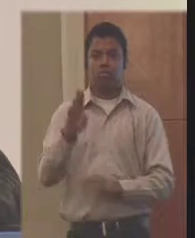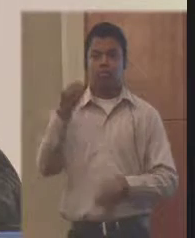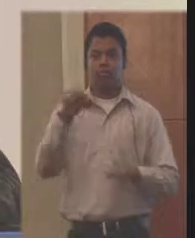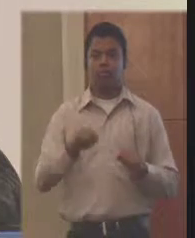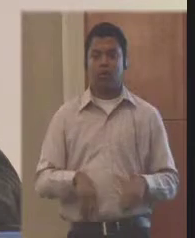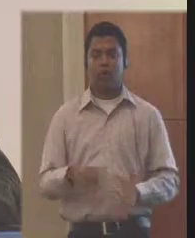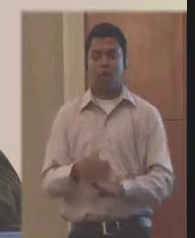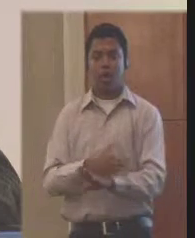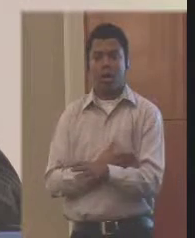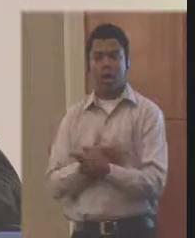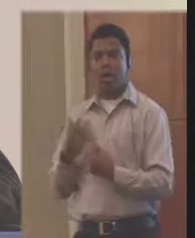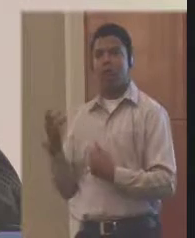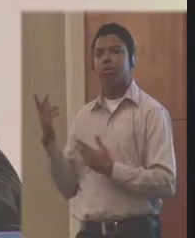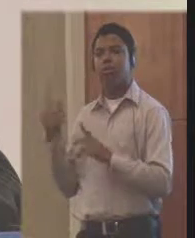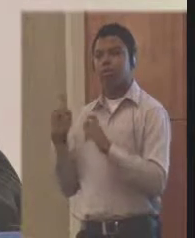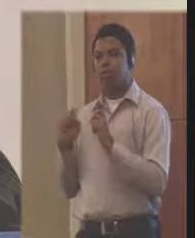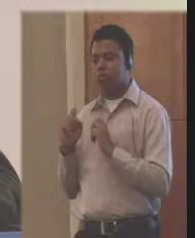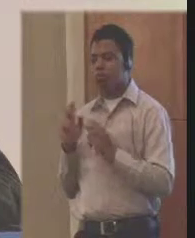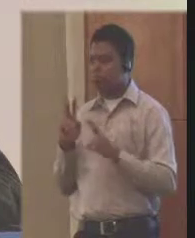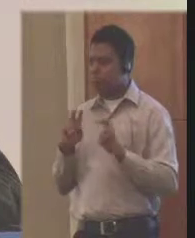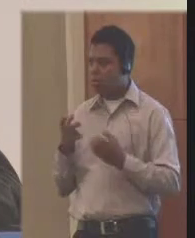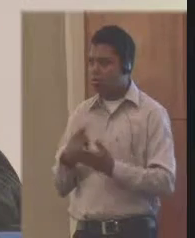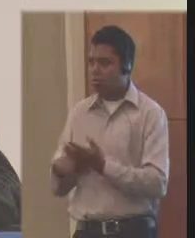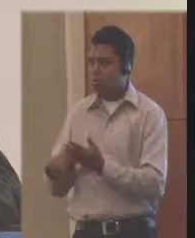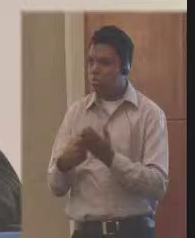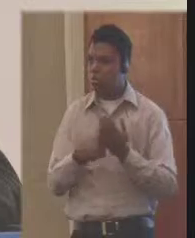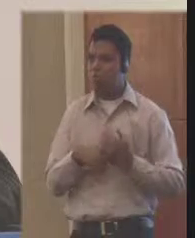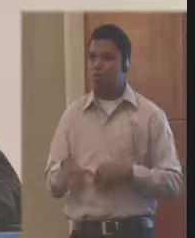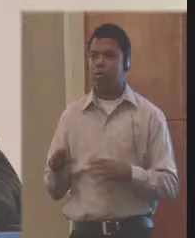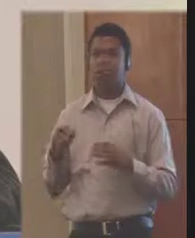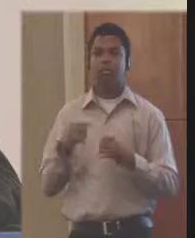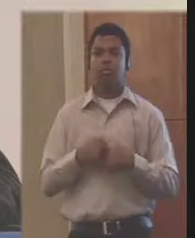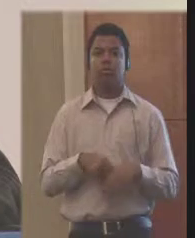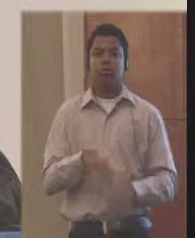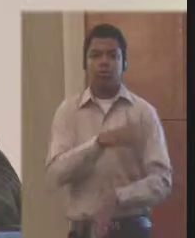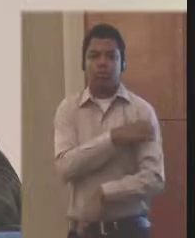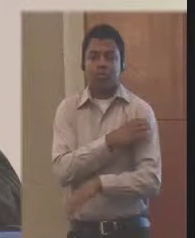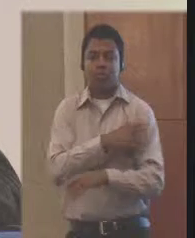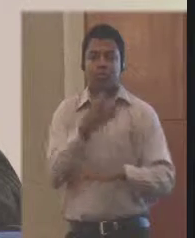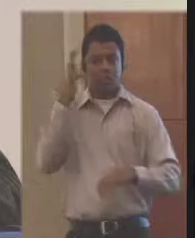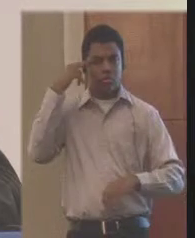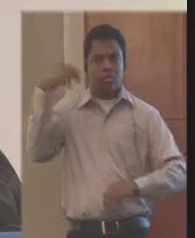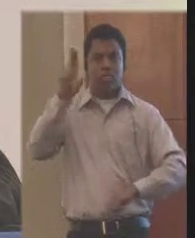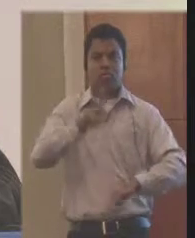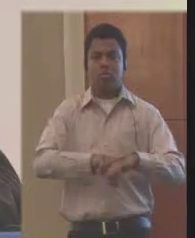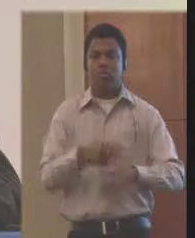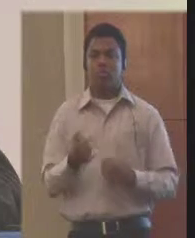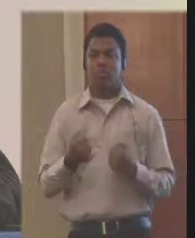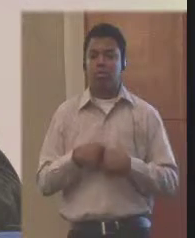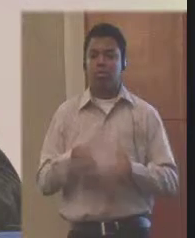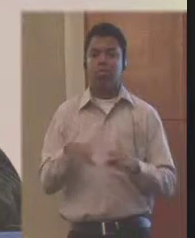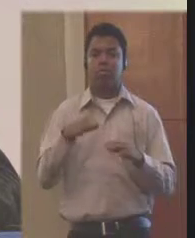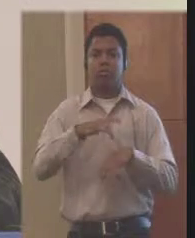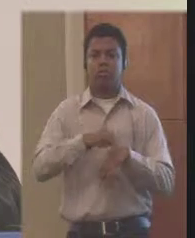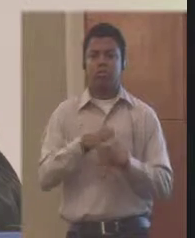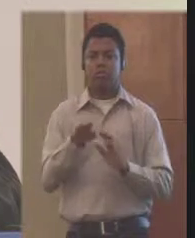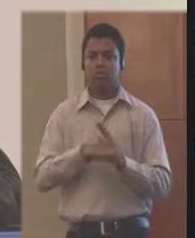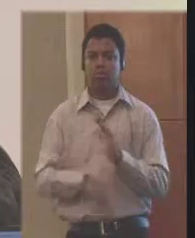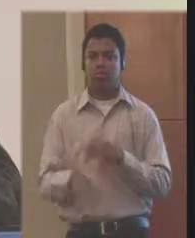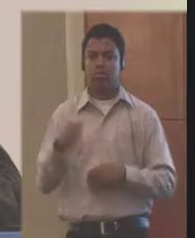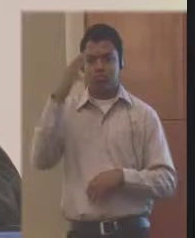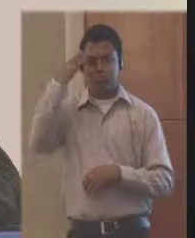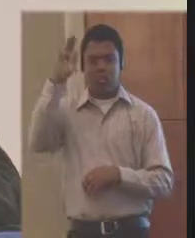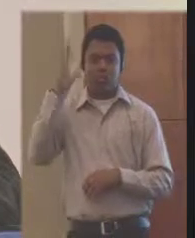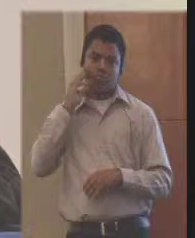Comité Nacional de Reducción de Riesgos, experiencias de México sobre temas